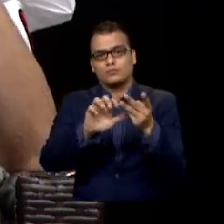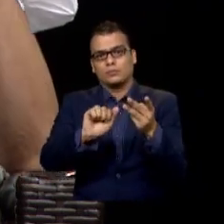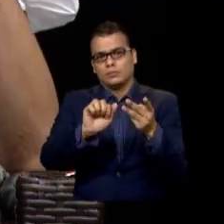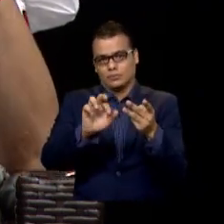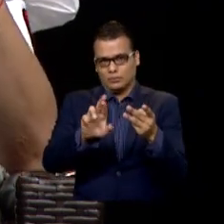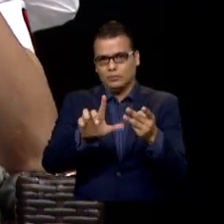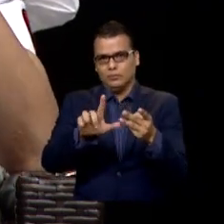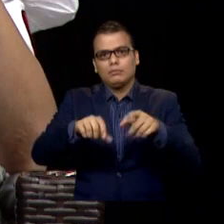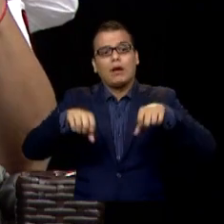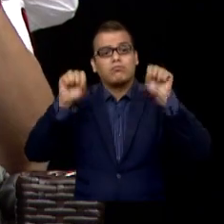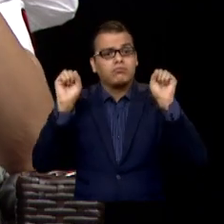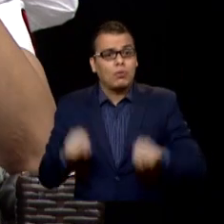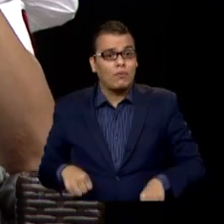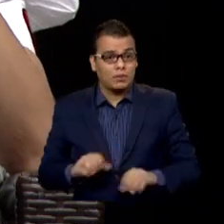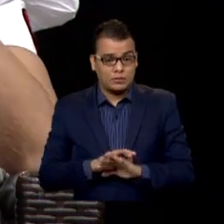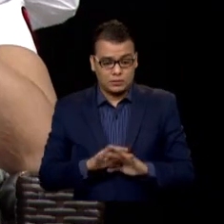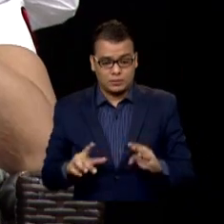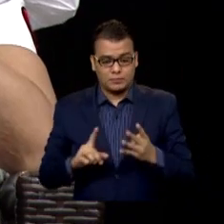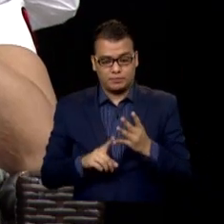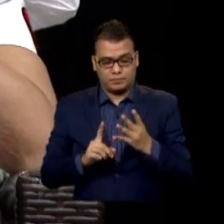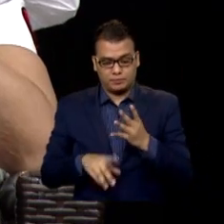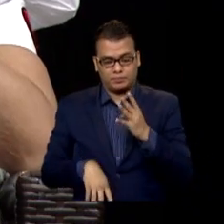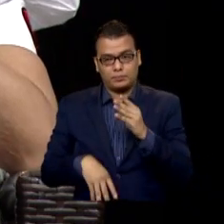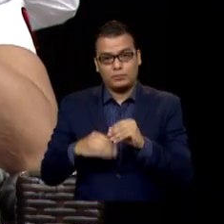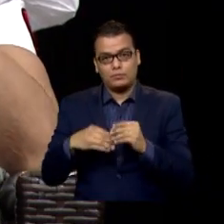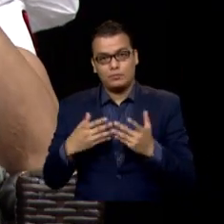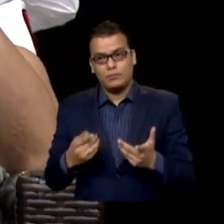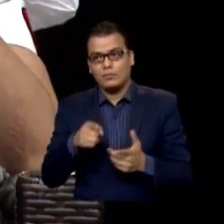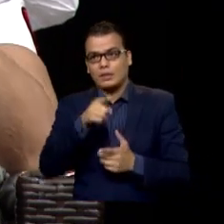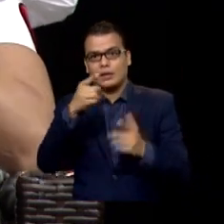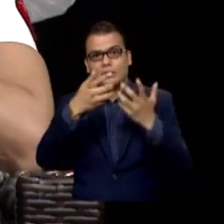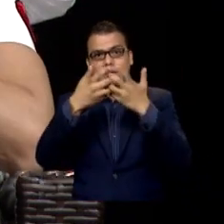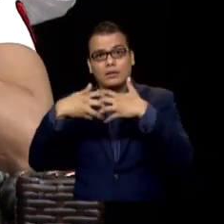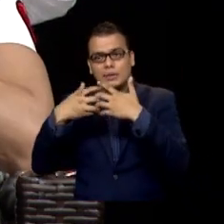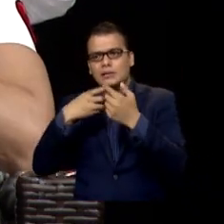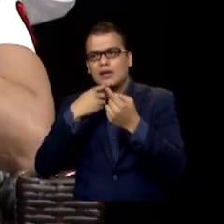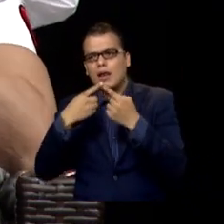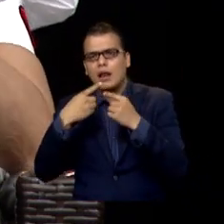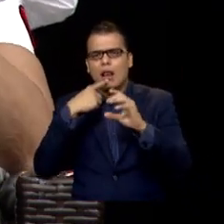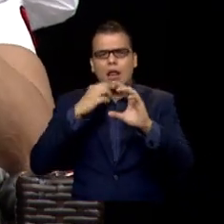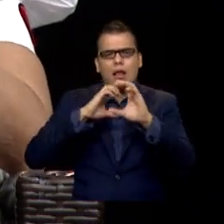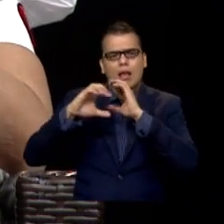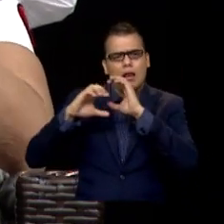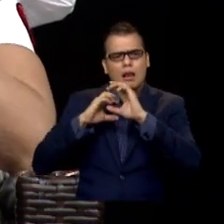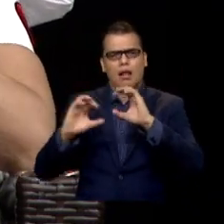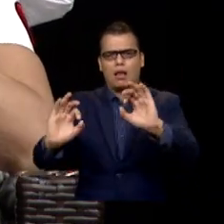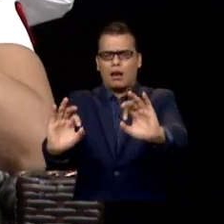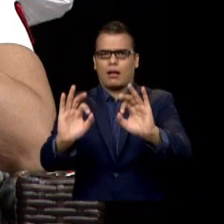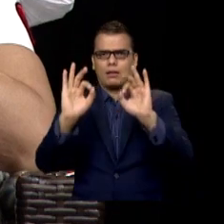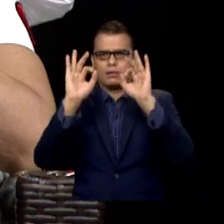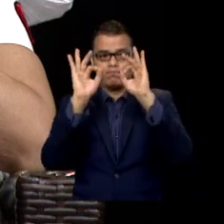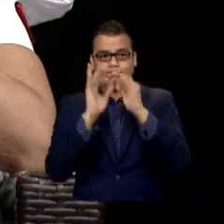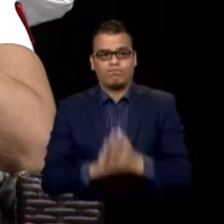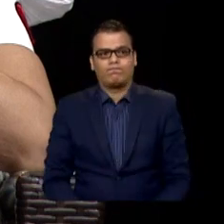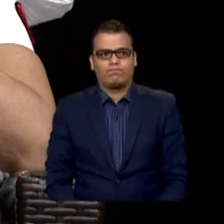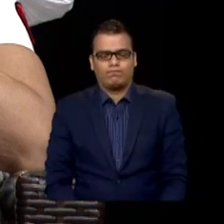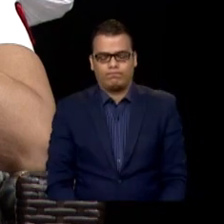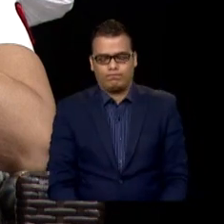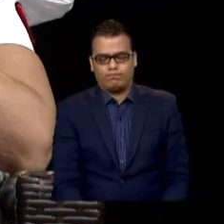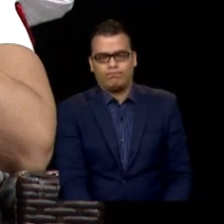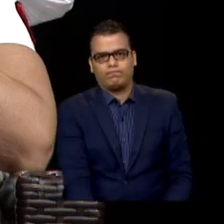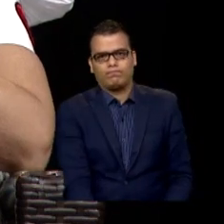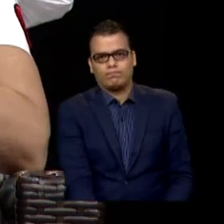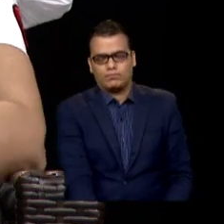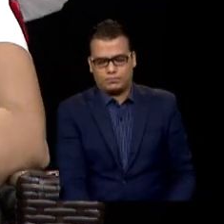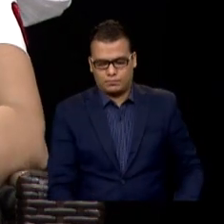etapa, y tener una comunicación permanente con las empresas y una vigilancia epidemiológica activa en estos nuevos conglomerados. Muy